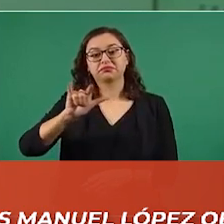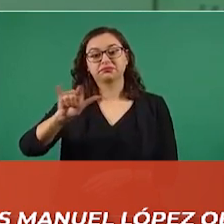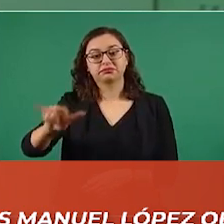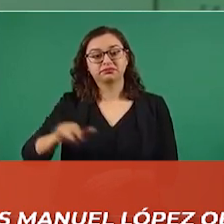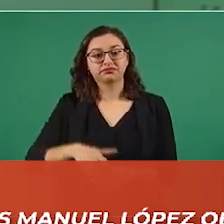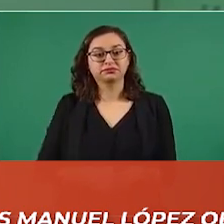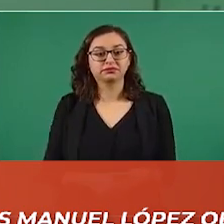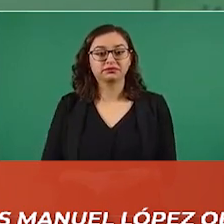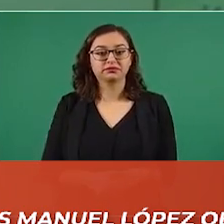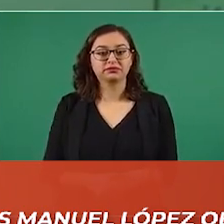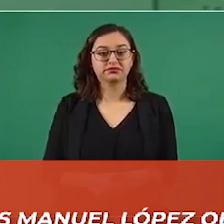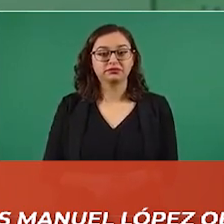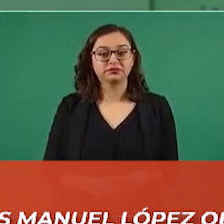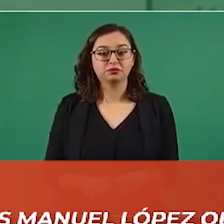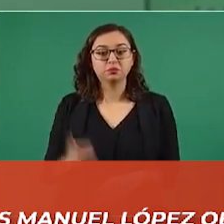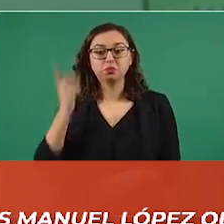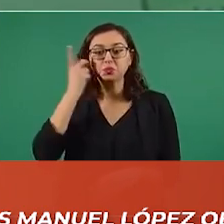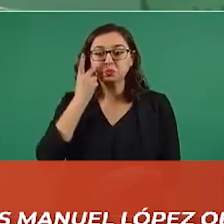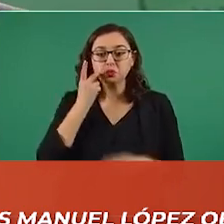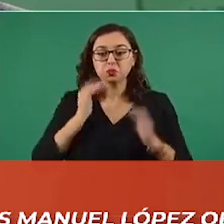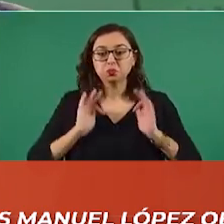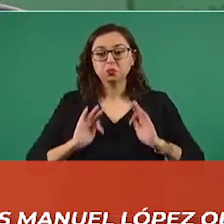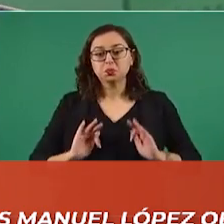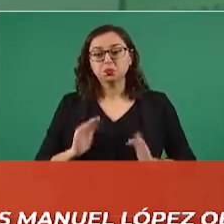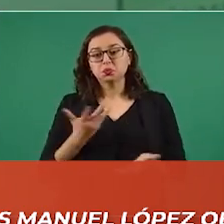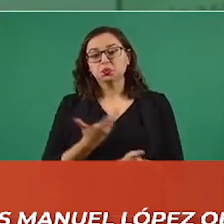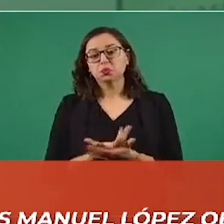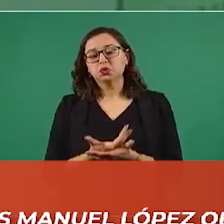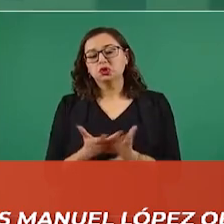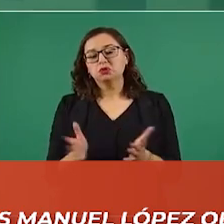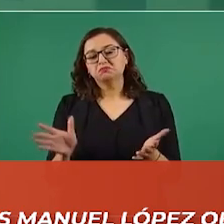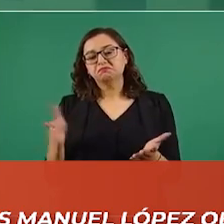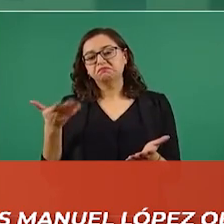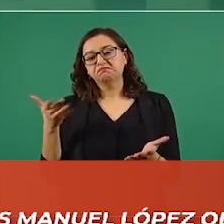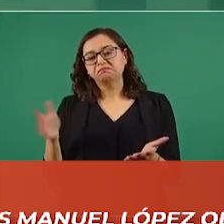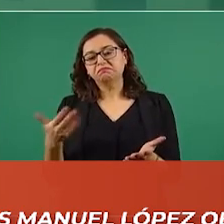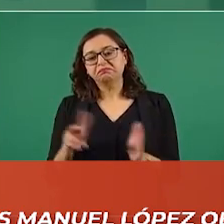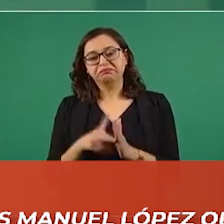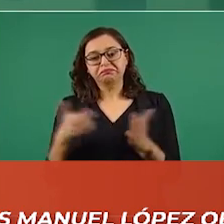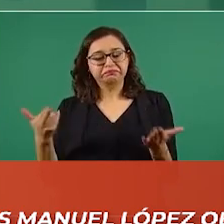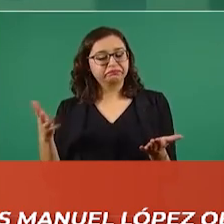voy en el avión tranquilo leyendo la revista, ¿no?, que ponen ahí,